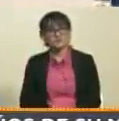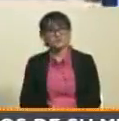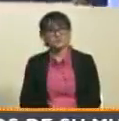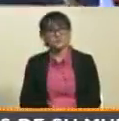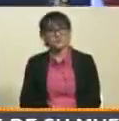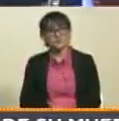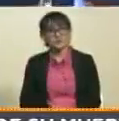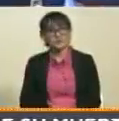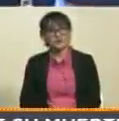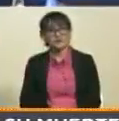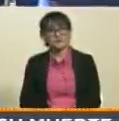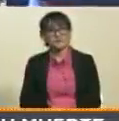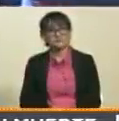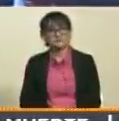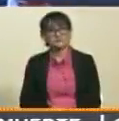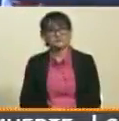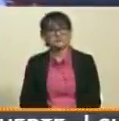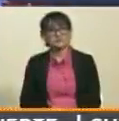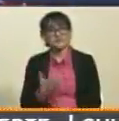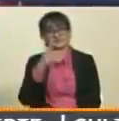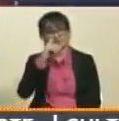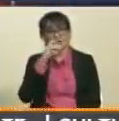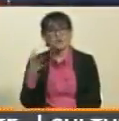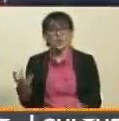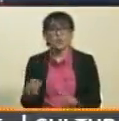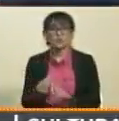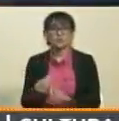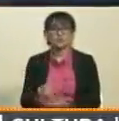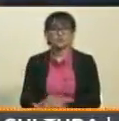Bajo este mismo sol hace 5 años estuvimos juntos.